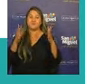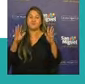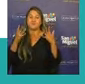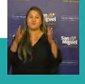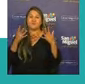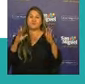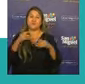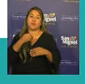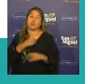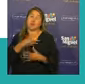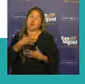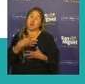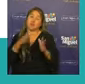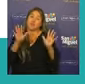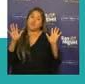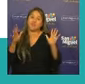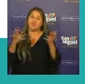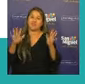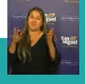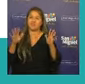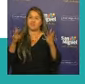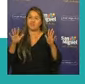Lo siento, alcalde.